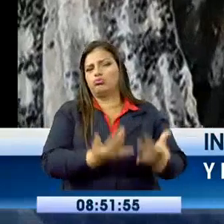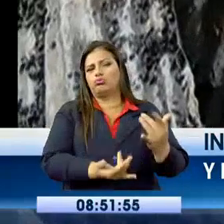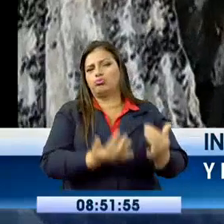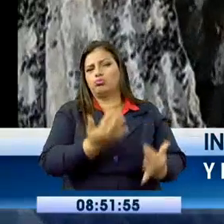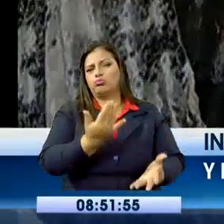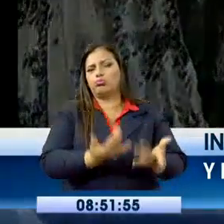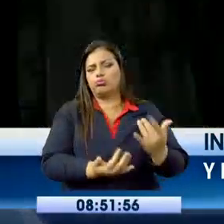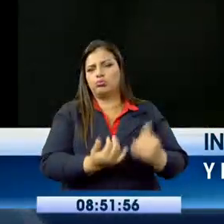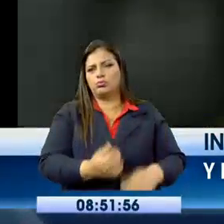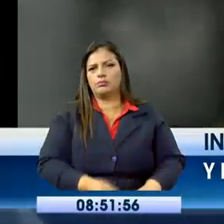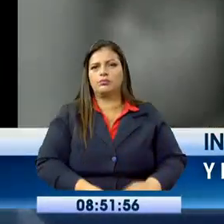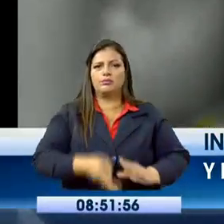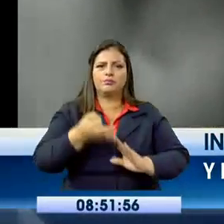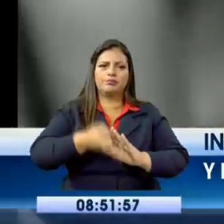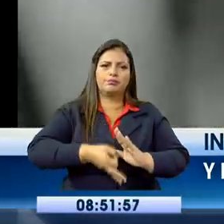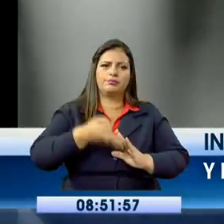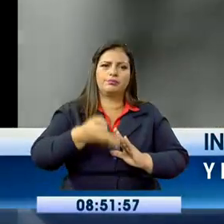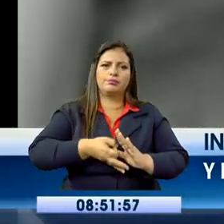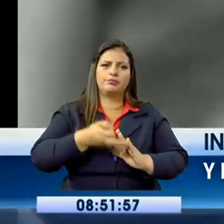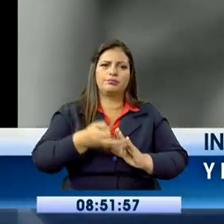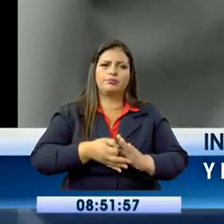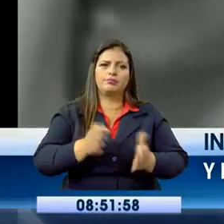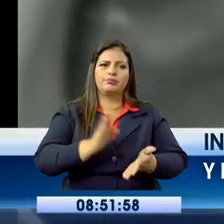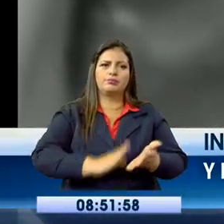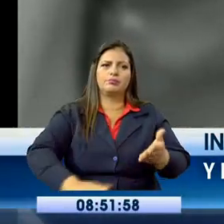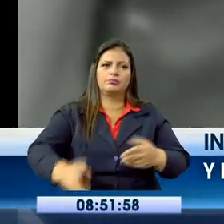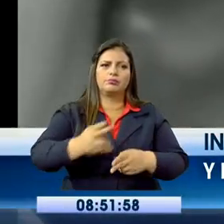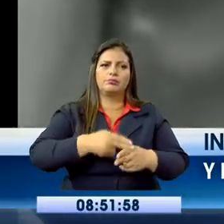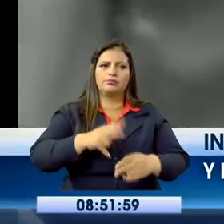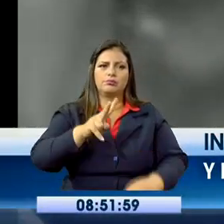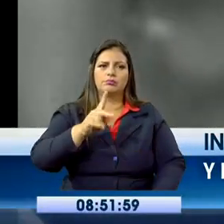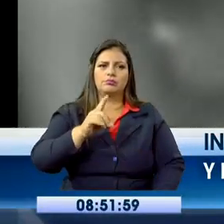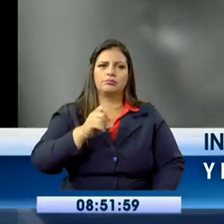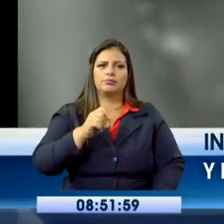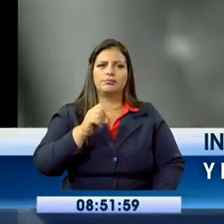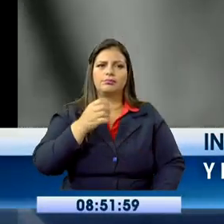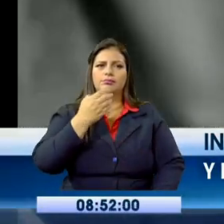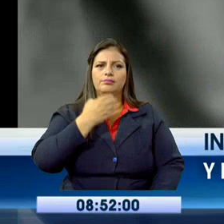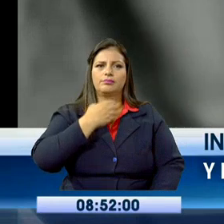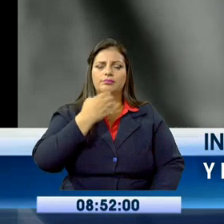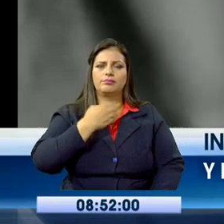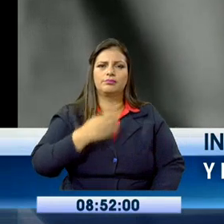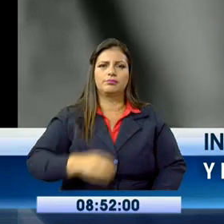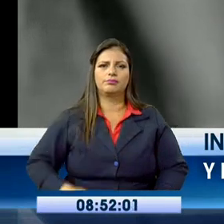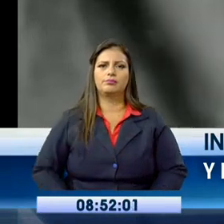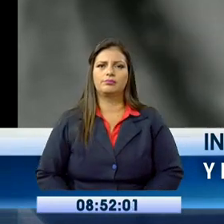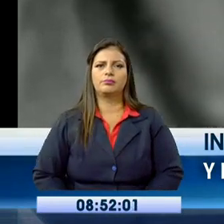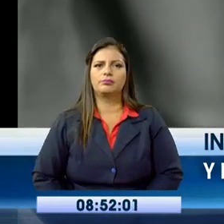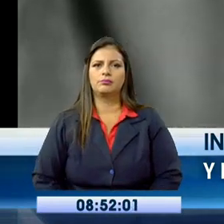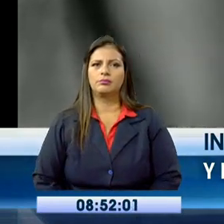en la cooperativa 28 de agosto en el cantón Durán. No te vas a parar. Mi